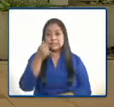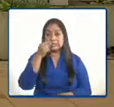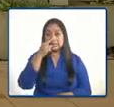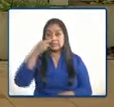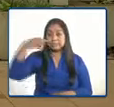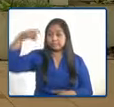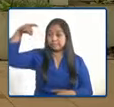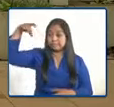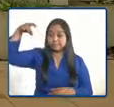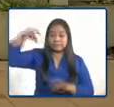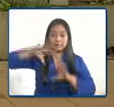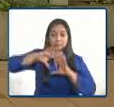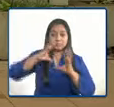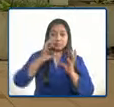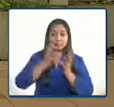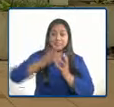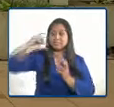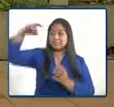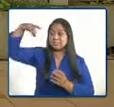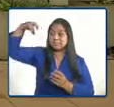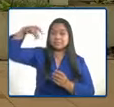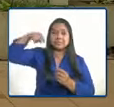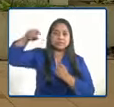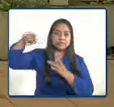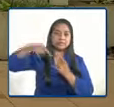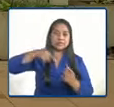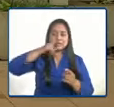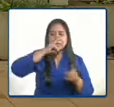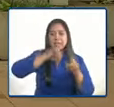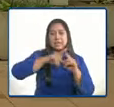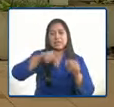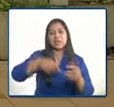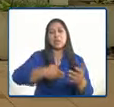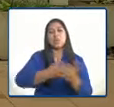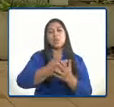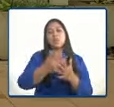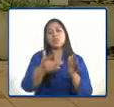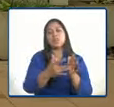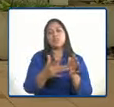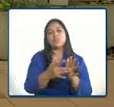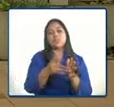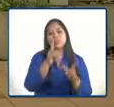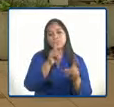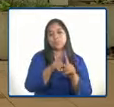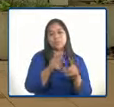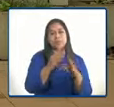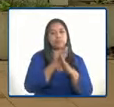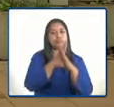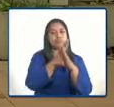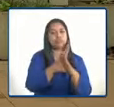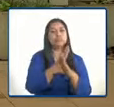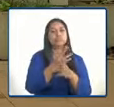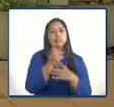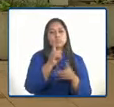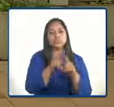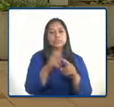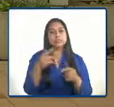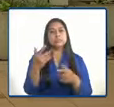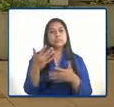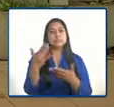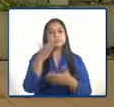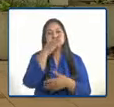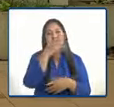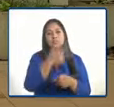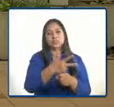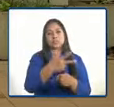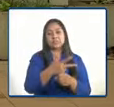esto viene a darle realmente un salto a la nueva tecnología en lo que es la seguridad operacional para la aviación de Guatemala. Así